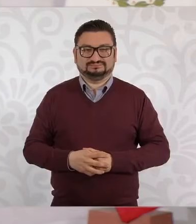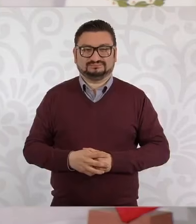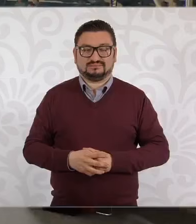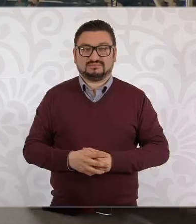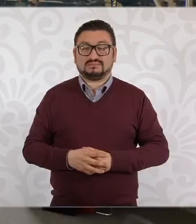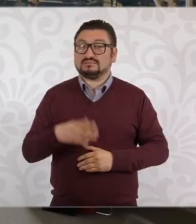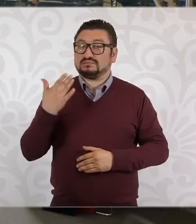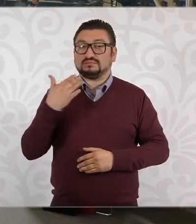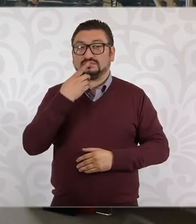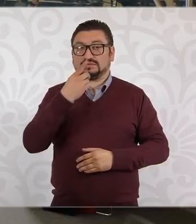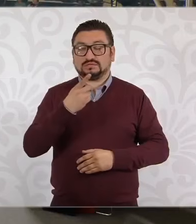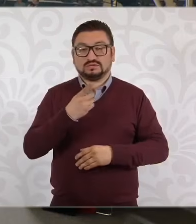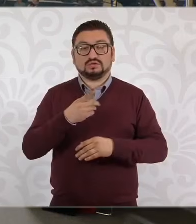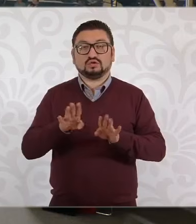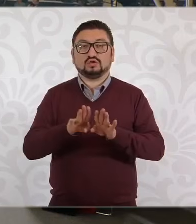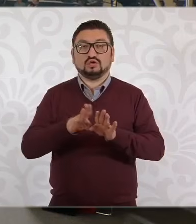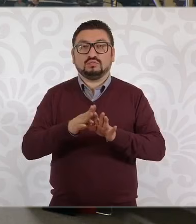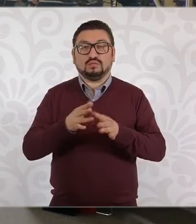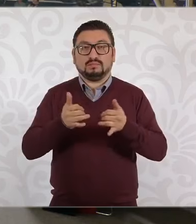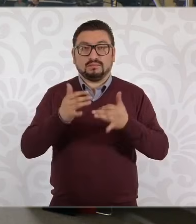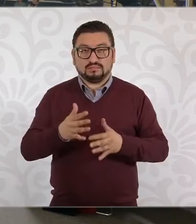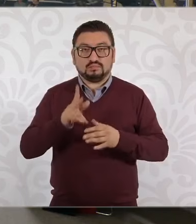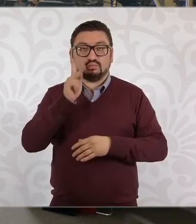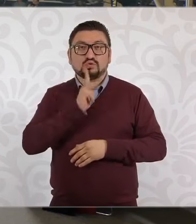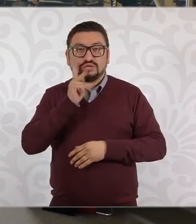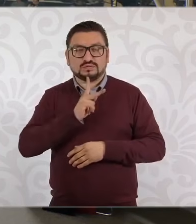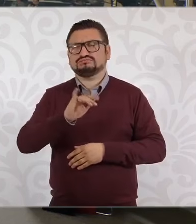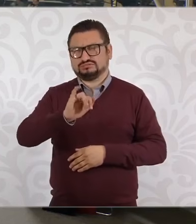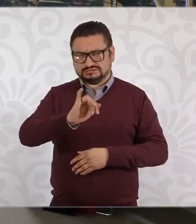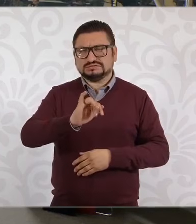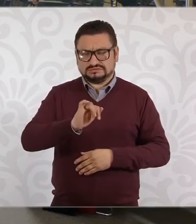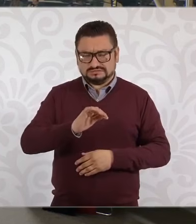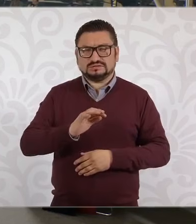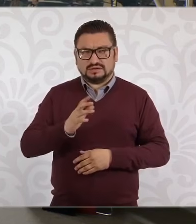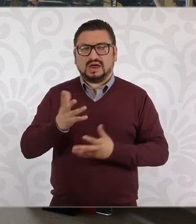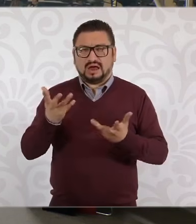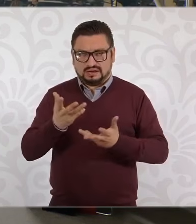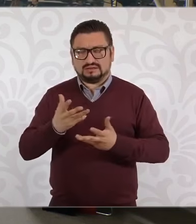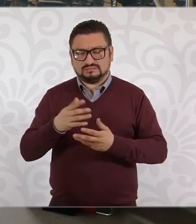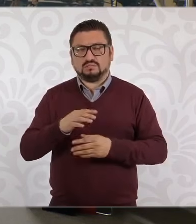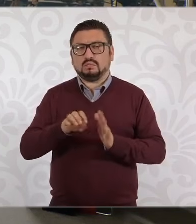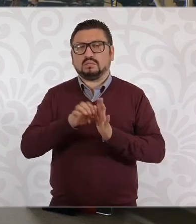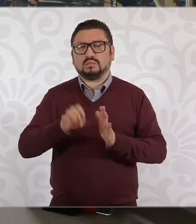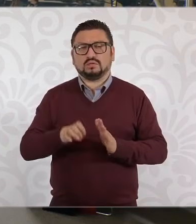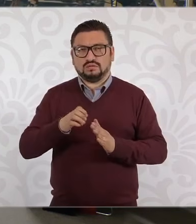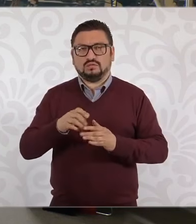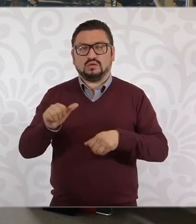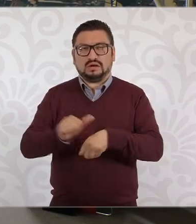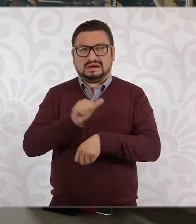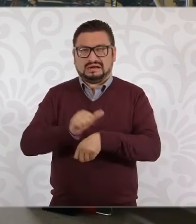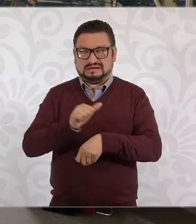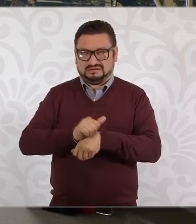Comentaron que hicieron pruebas sobre carga. Sí, se hacen pruebas de carga, se ponen vehículos